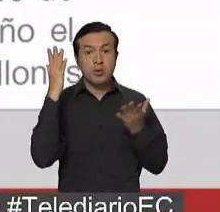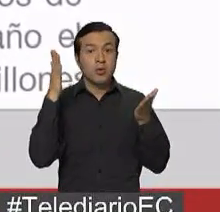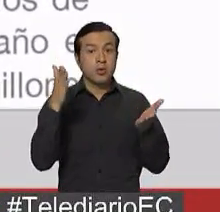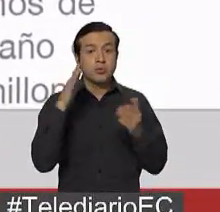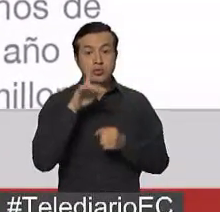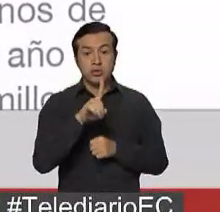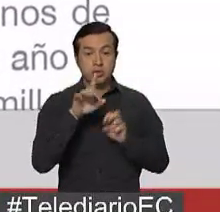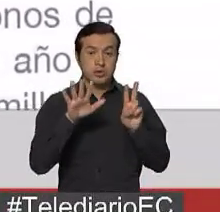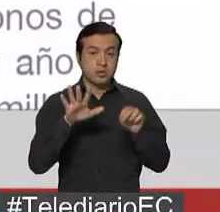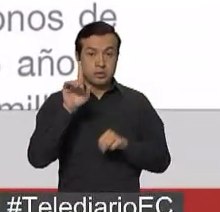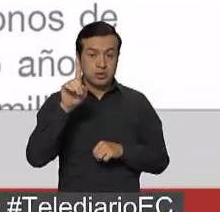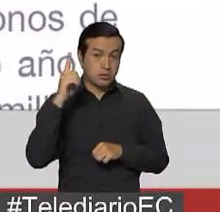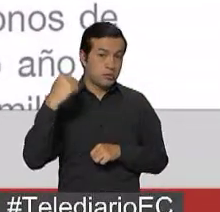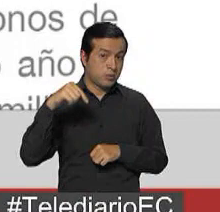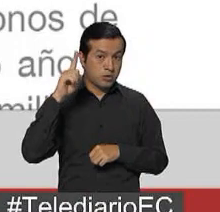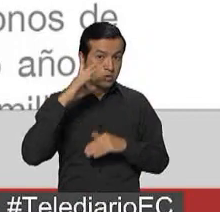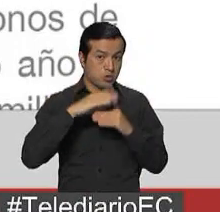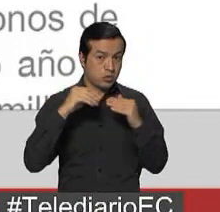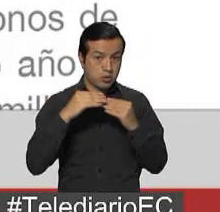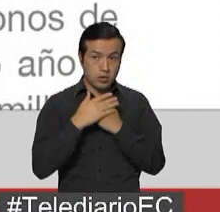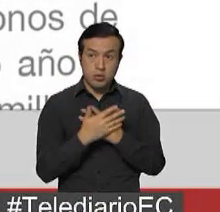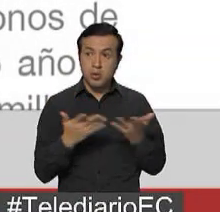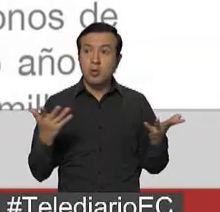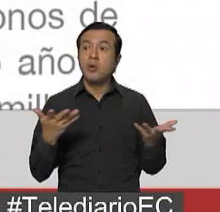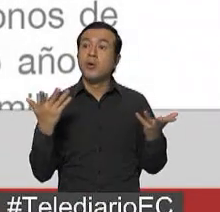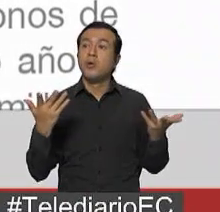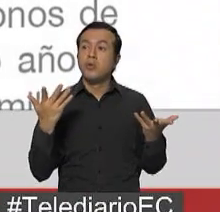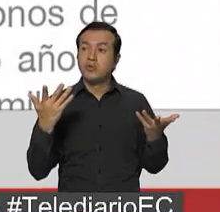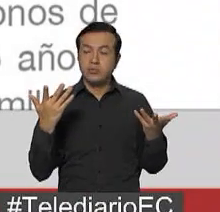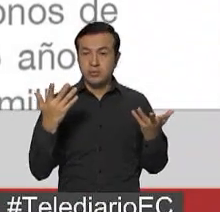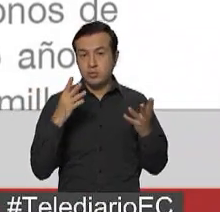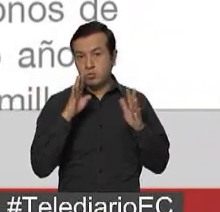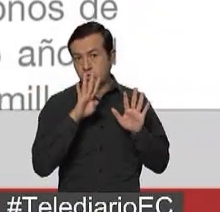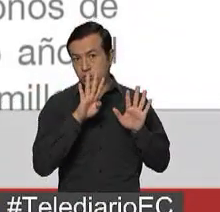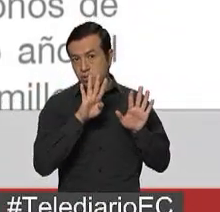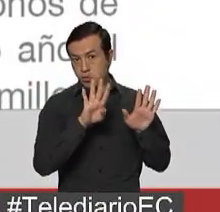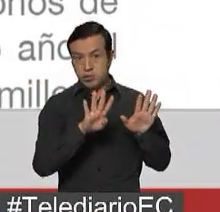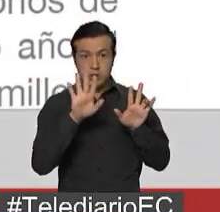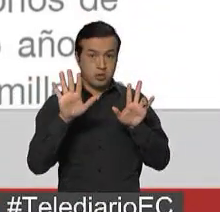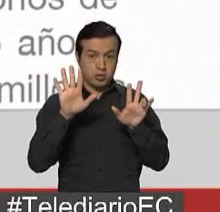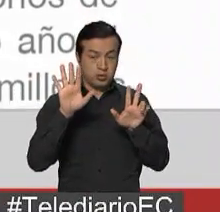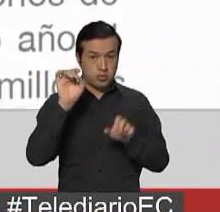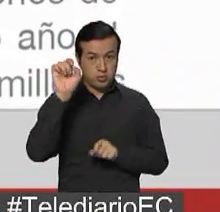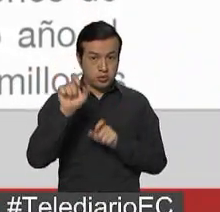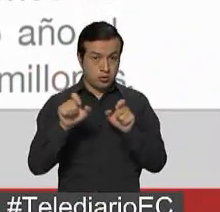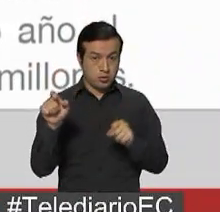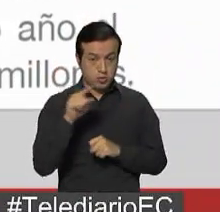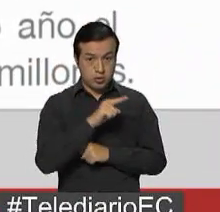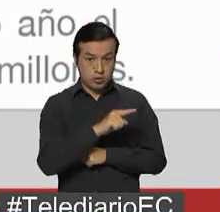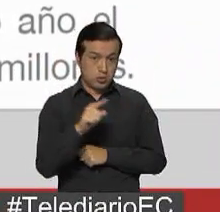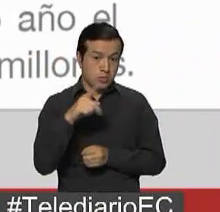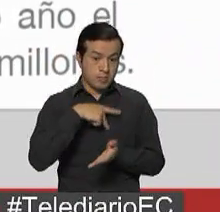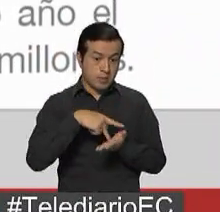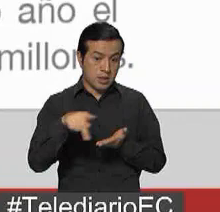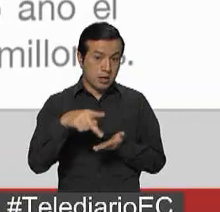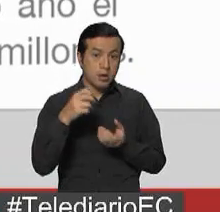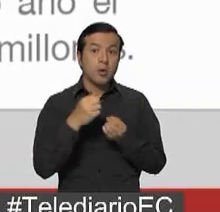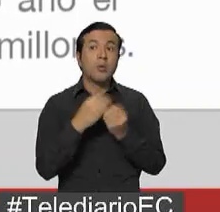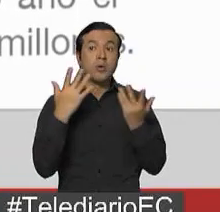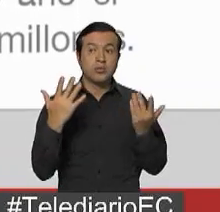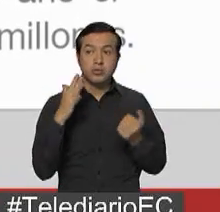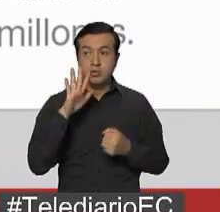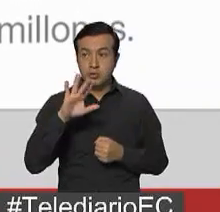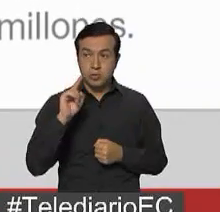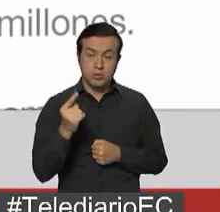175 millones de dólares con el consentimiento del 98 por ciento de los acreedores se tendrá que pagar este año